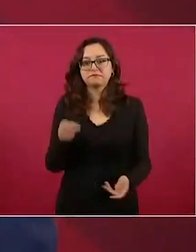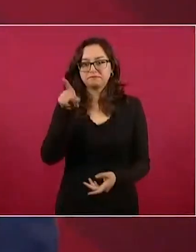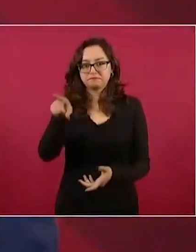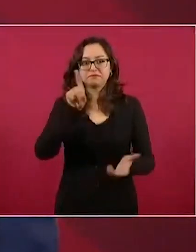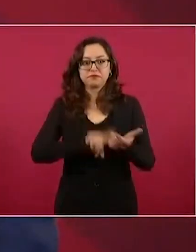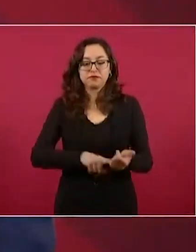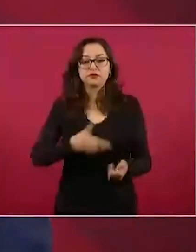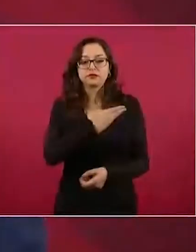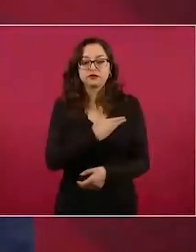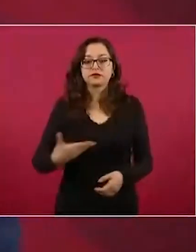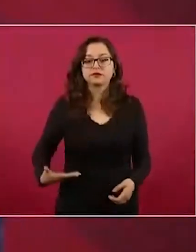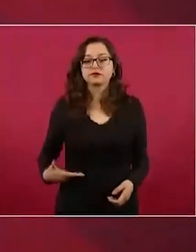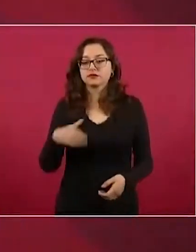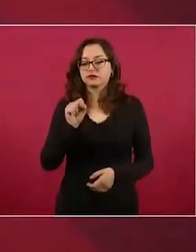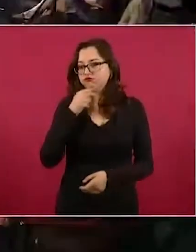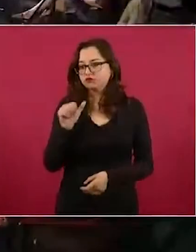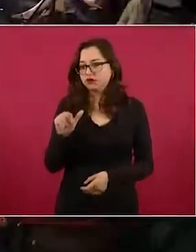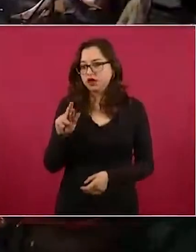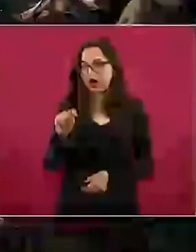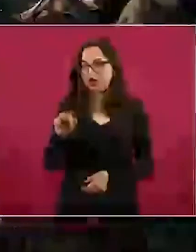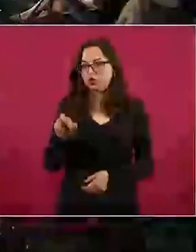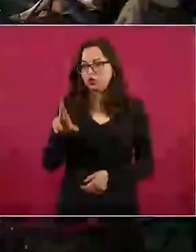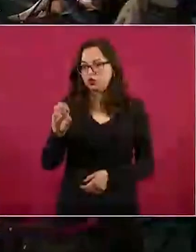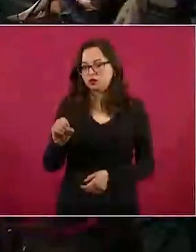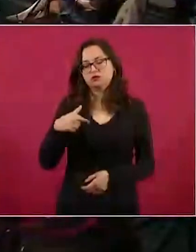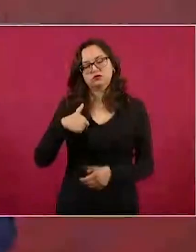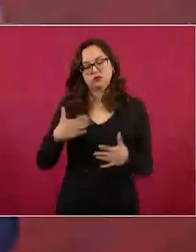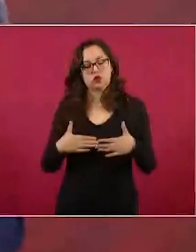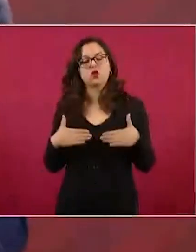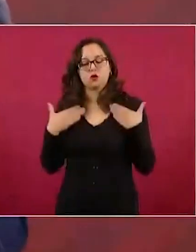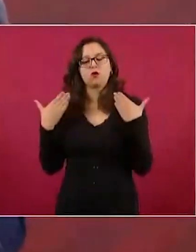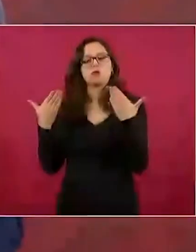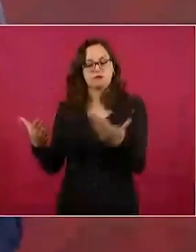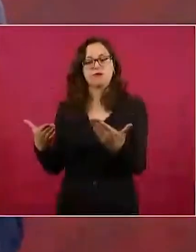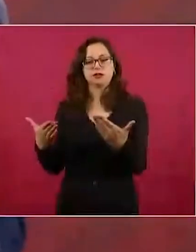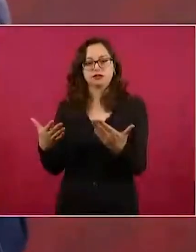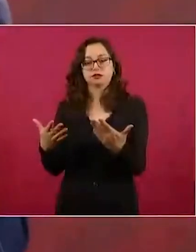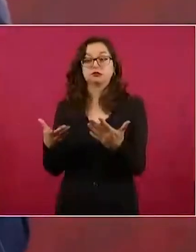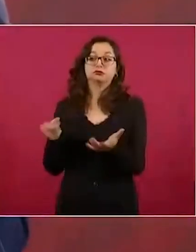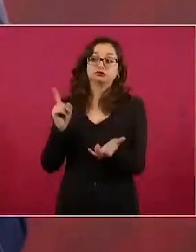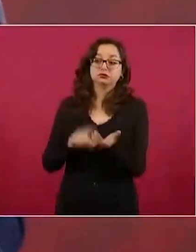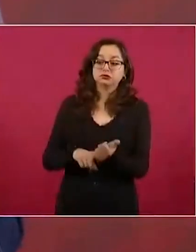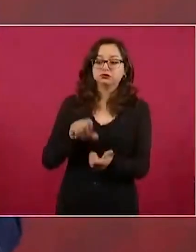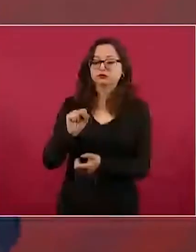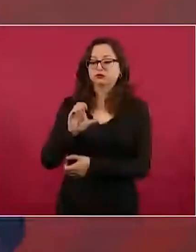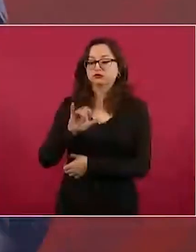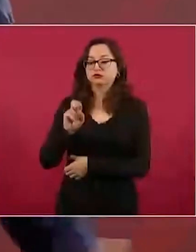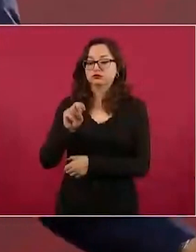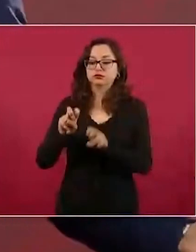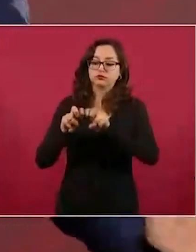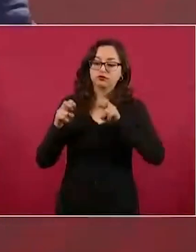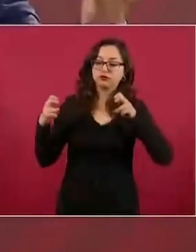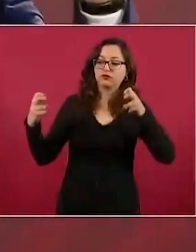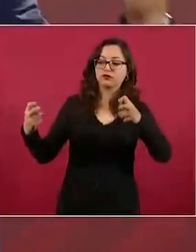presidente de la Suprema Corte de Justicia, no así a otros integrantes del Poder Judicial, porque